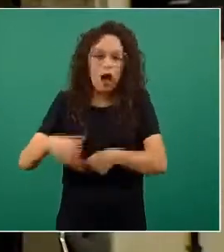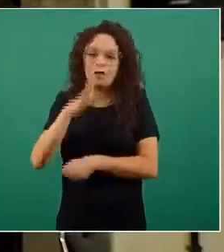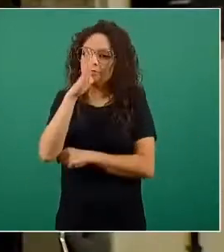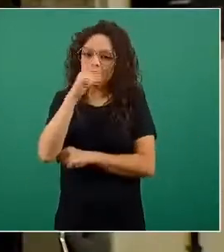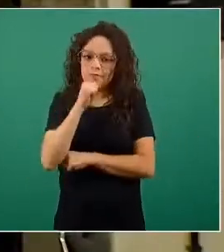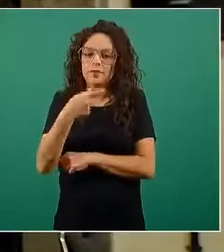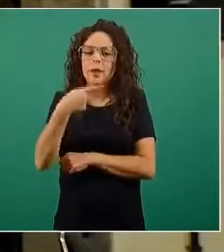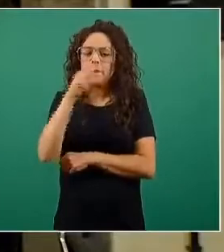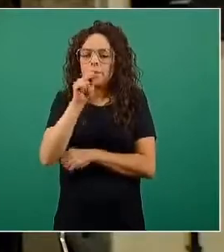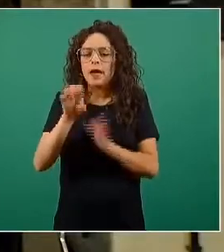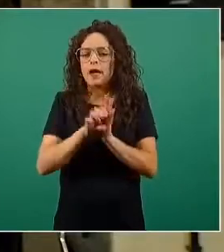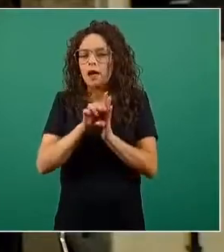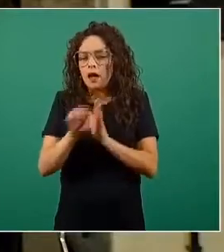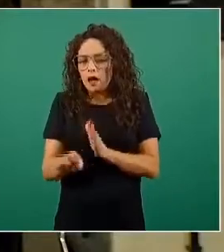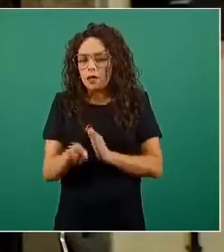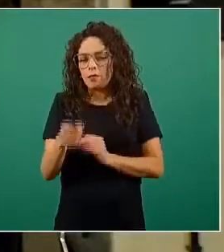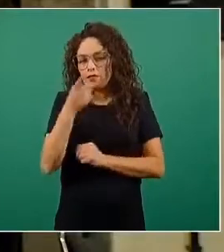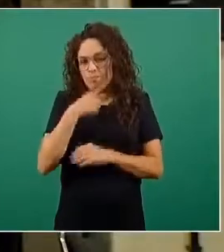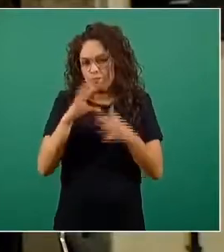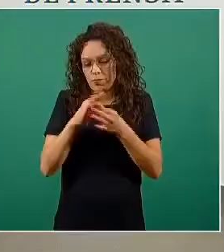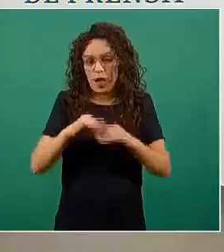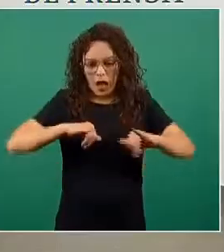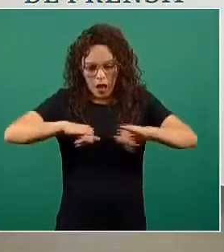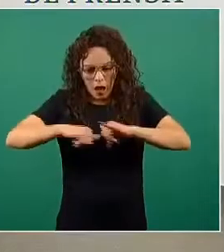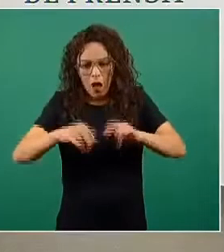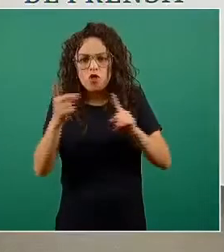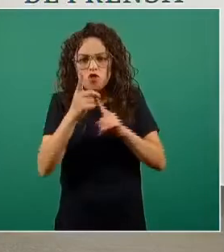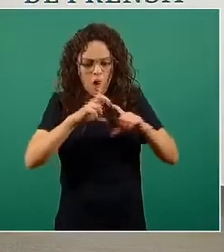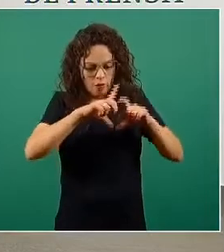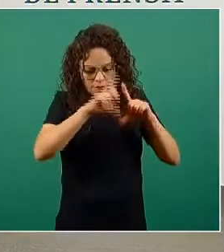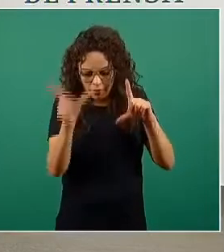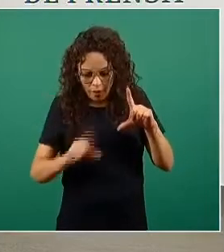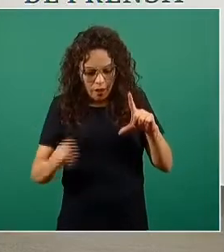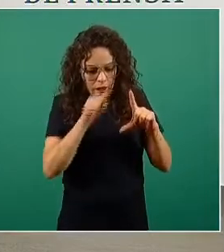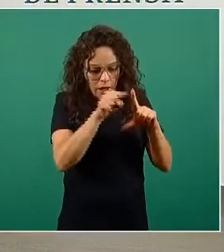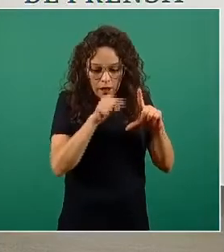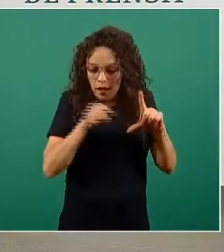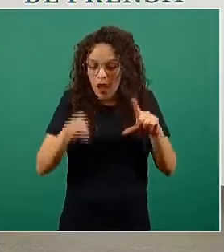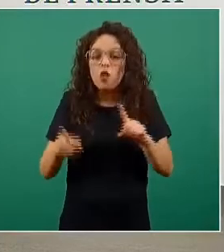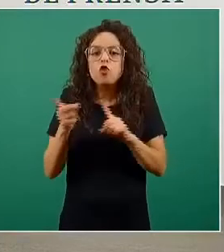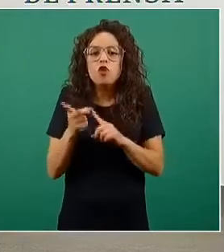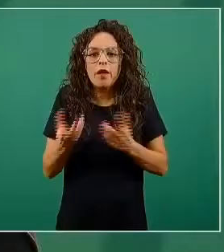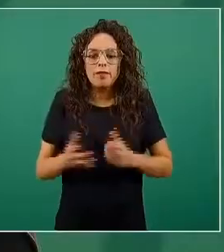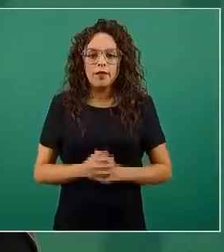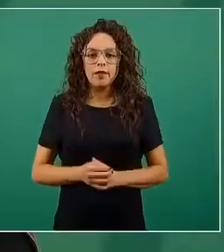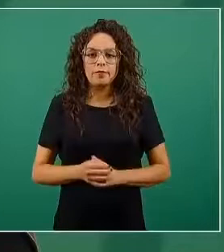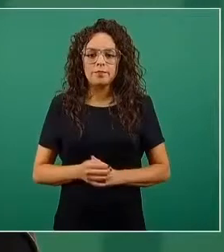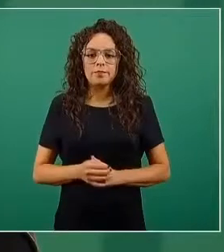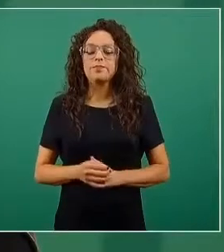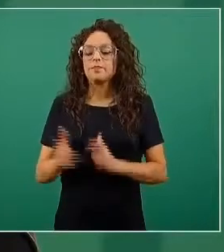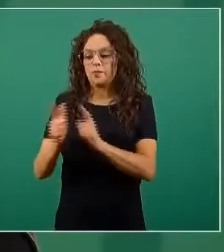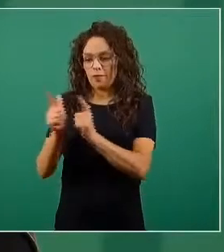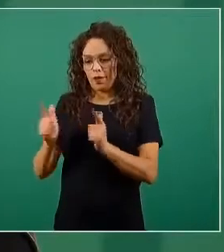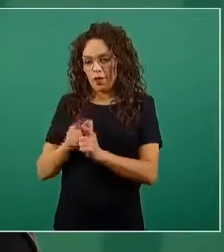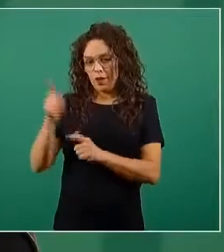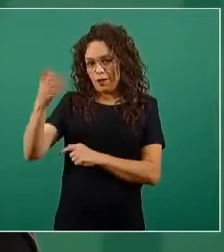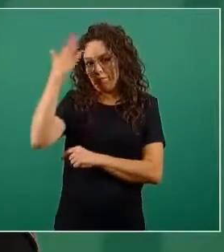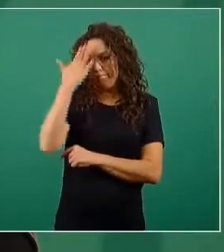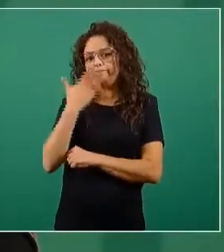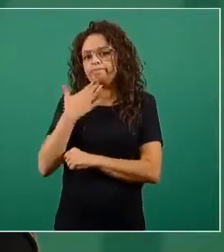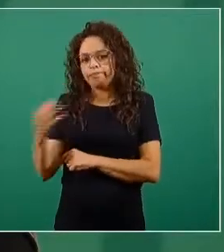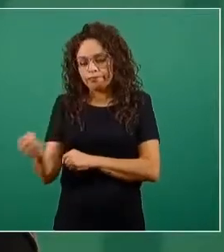ubicación geográfica comenzarían. Entiendo que esto lo está programando ya el grupo técnico de expertos para